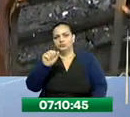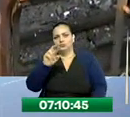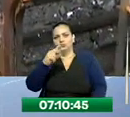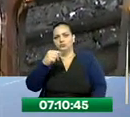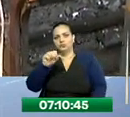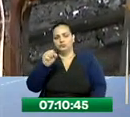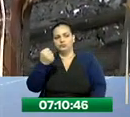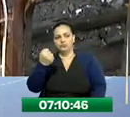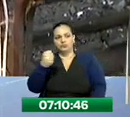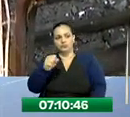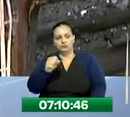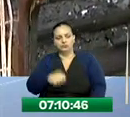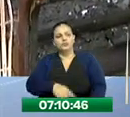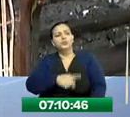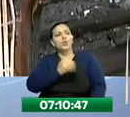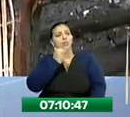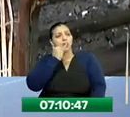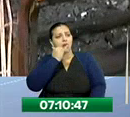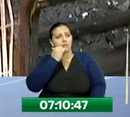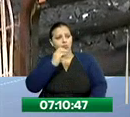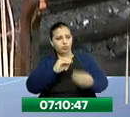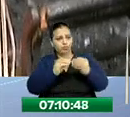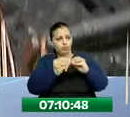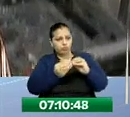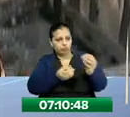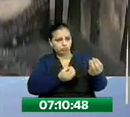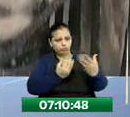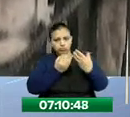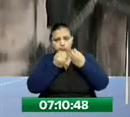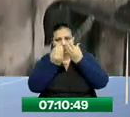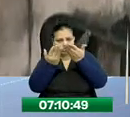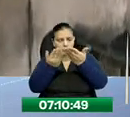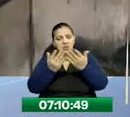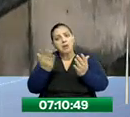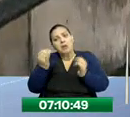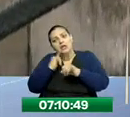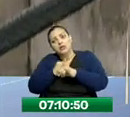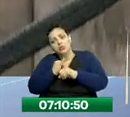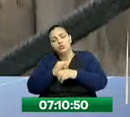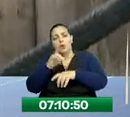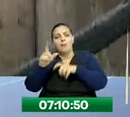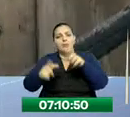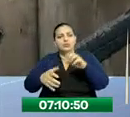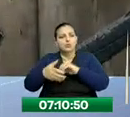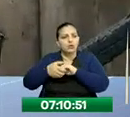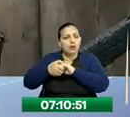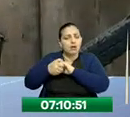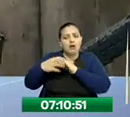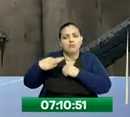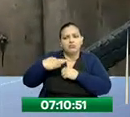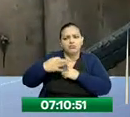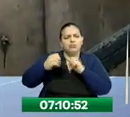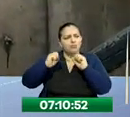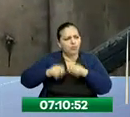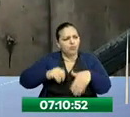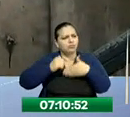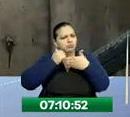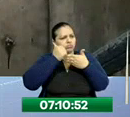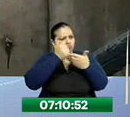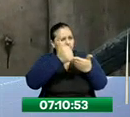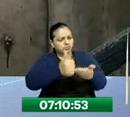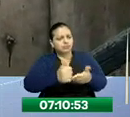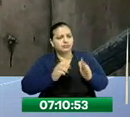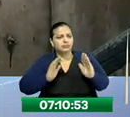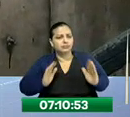que las personas de buen corazón, alguna institución, pueda contribuir con algo, ¿no? Para poder levantarse